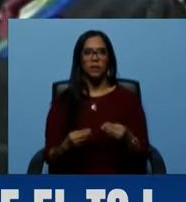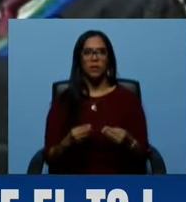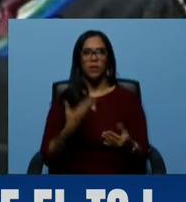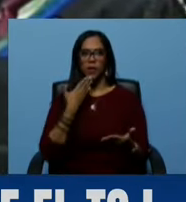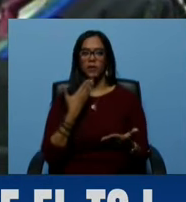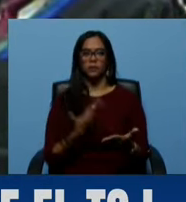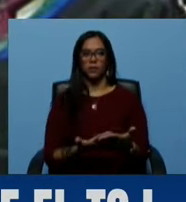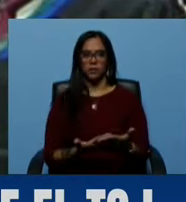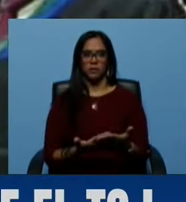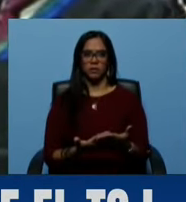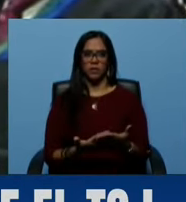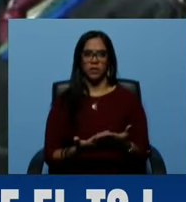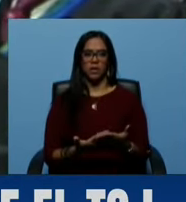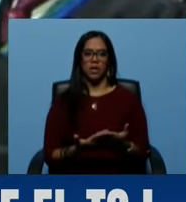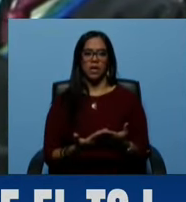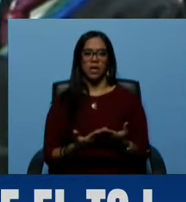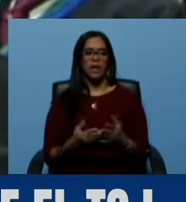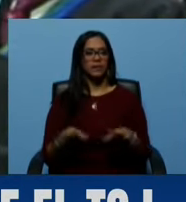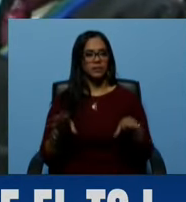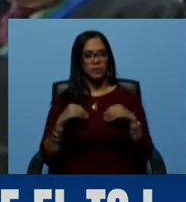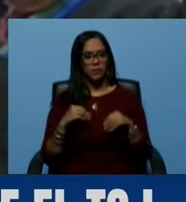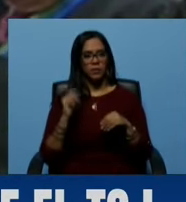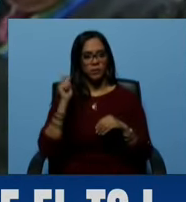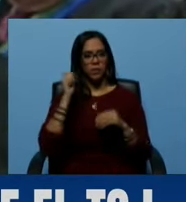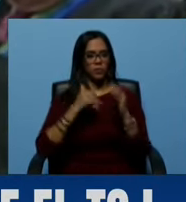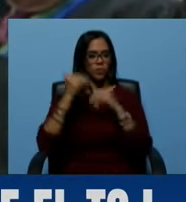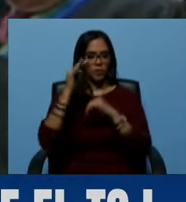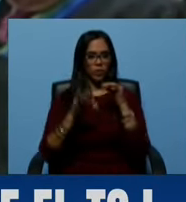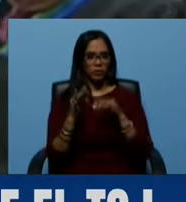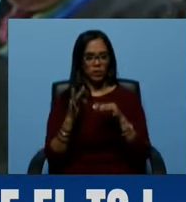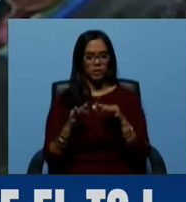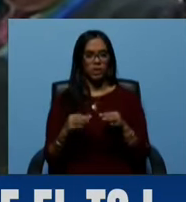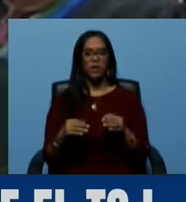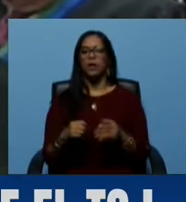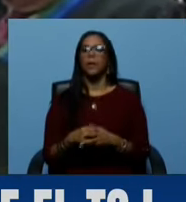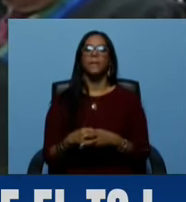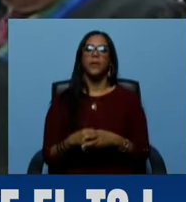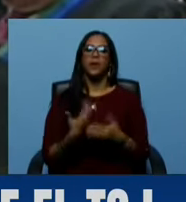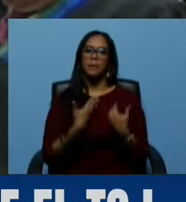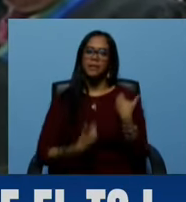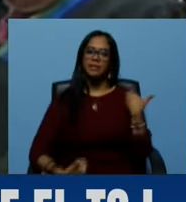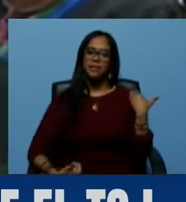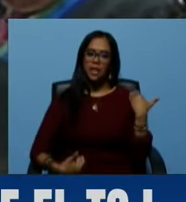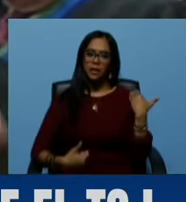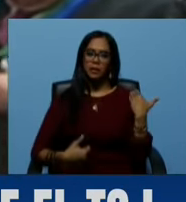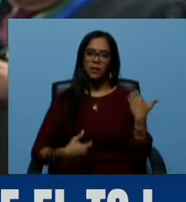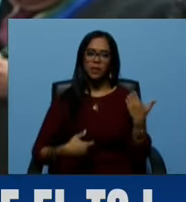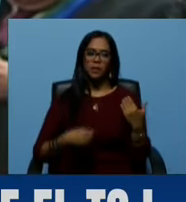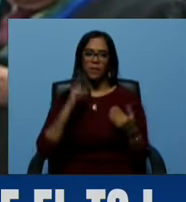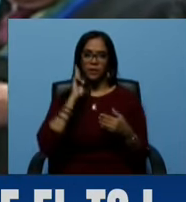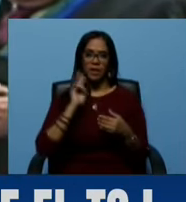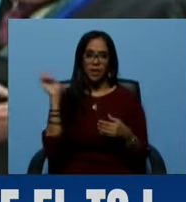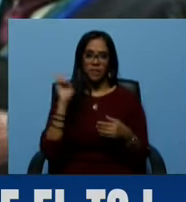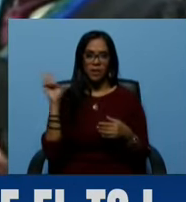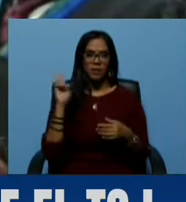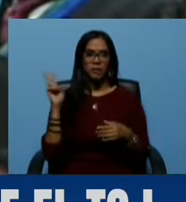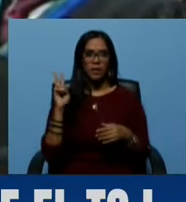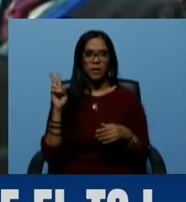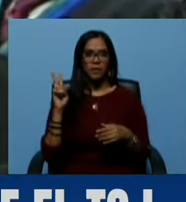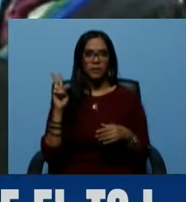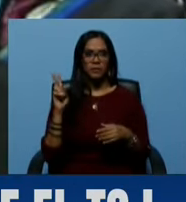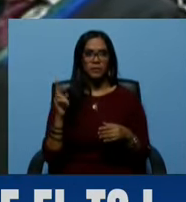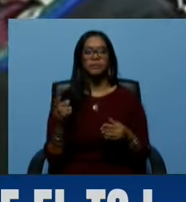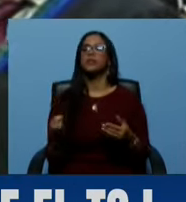solicitud además admitida por el Tribunal Supremo de Justicia por parte del presidente de la República Bolivariana de Venezuela,